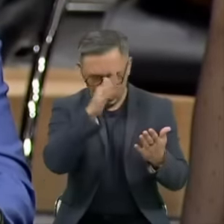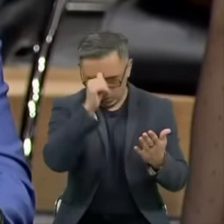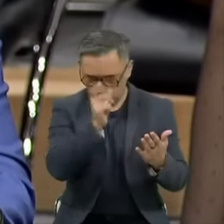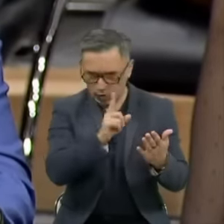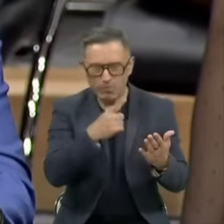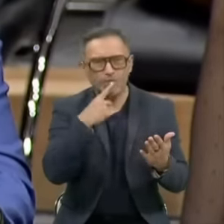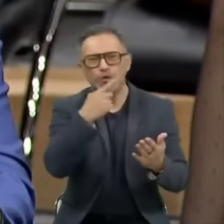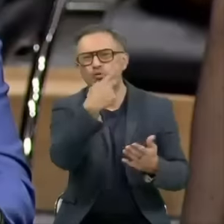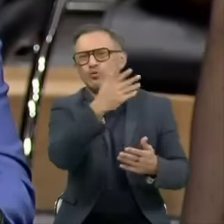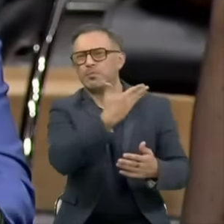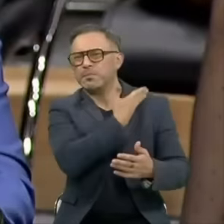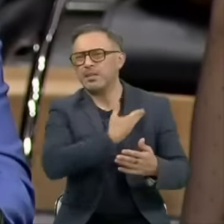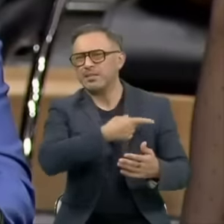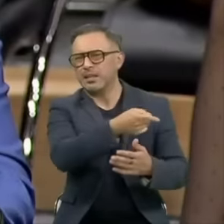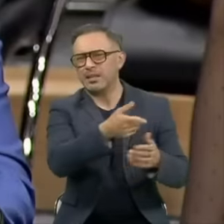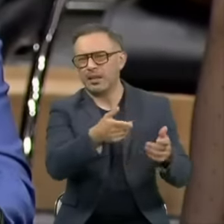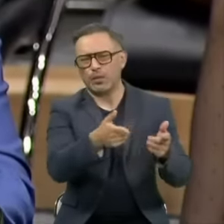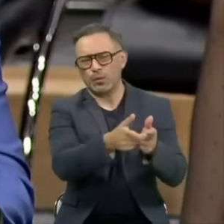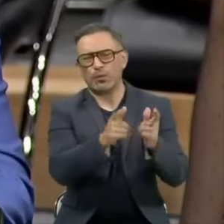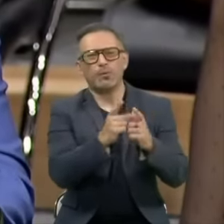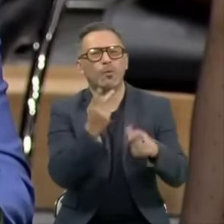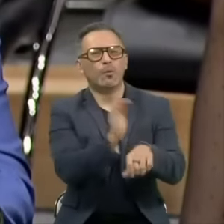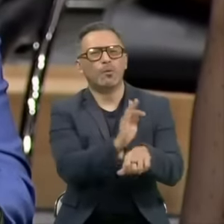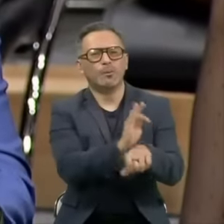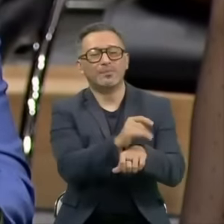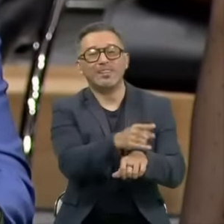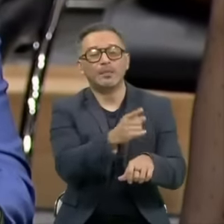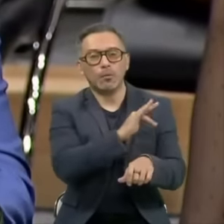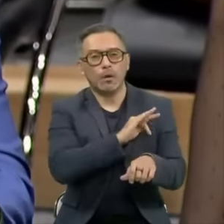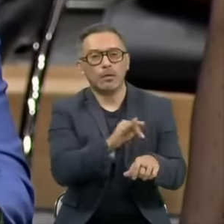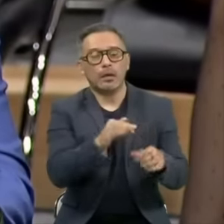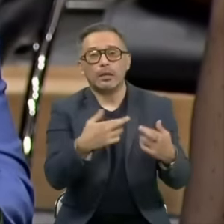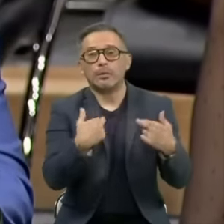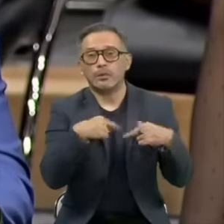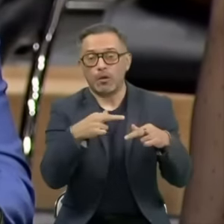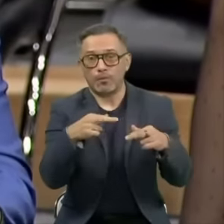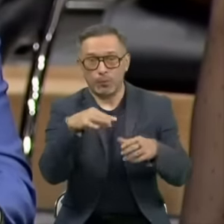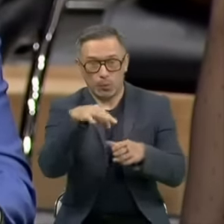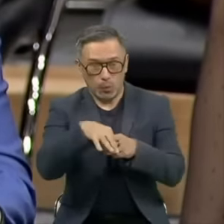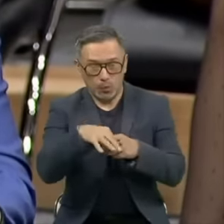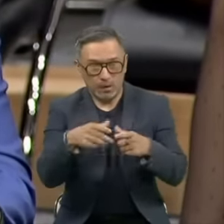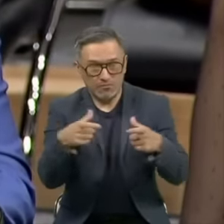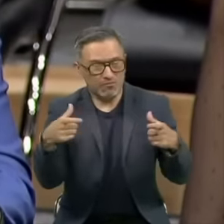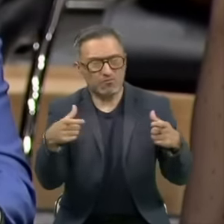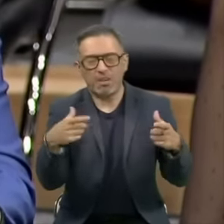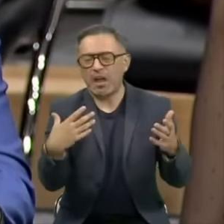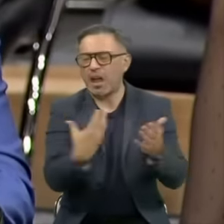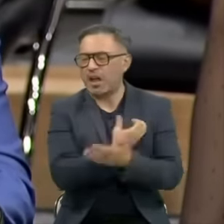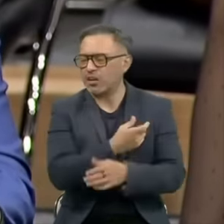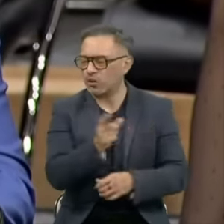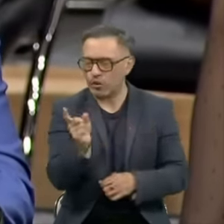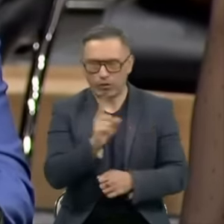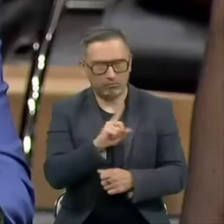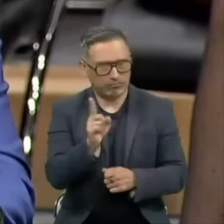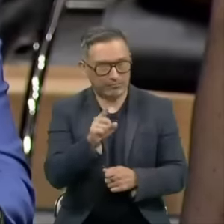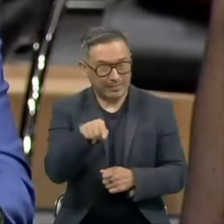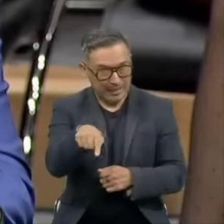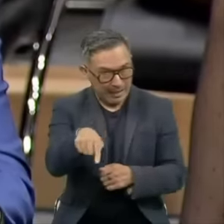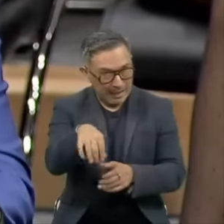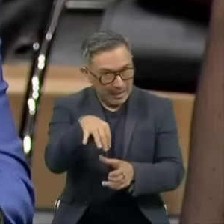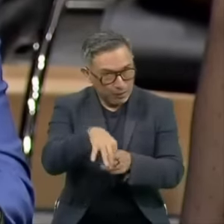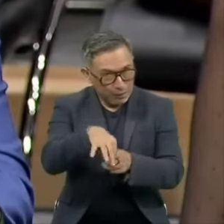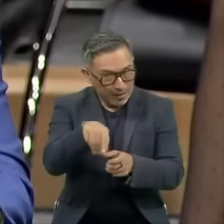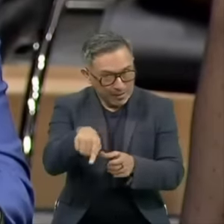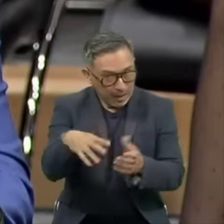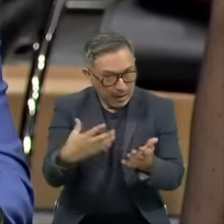oficialismo pretende configurar una sobrerepresentación que no ganó en las urnas, no la ganó en las urnas.